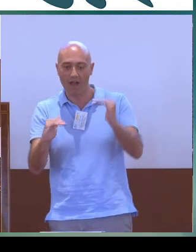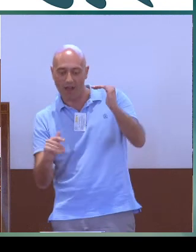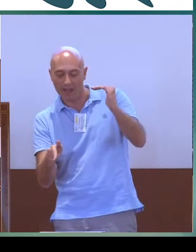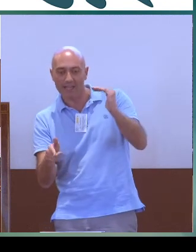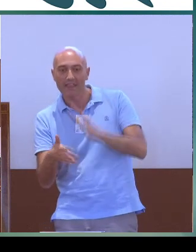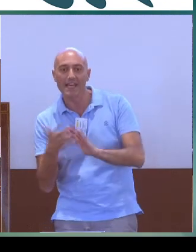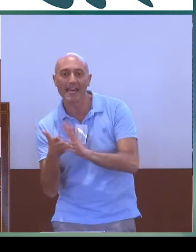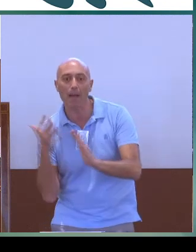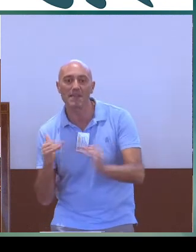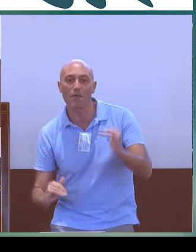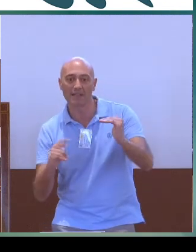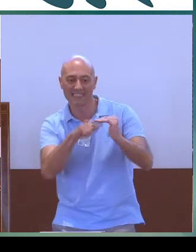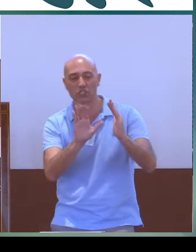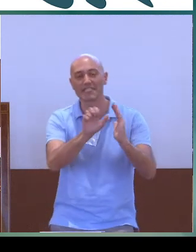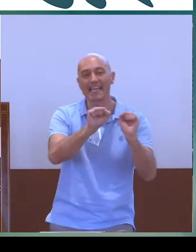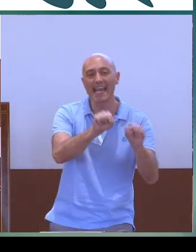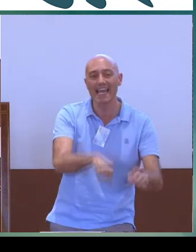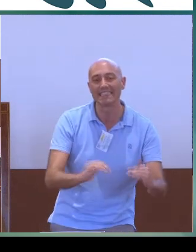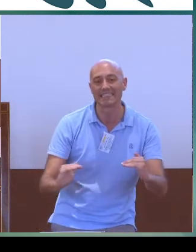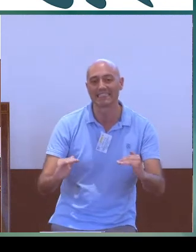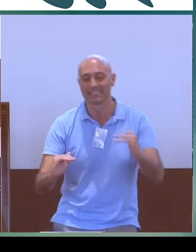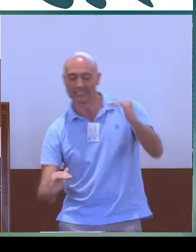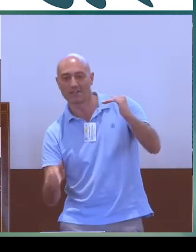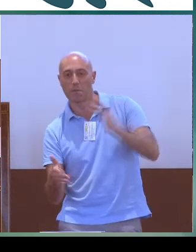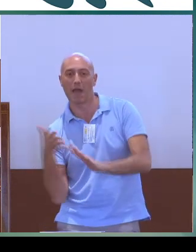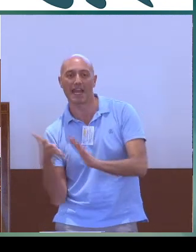en contestar, como pueden ver en la columna naranja.